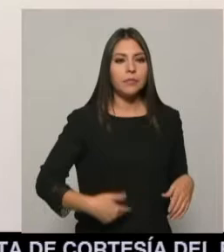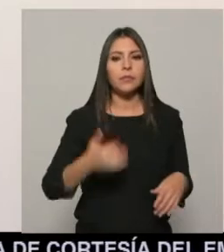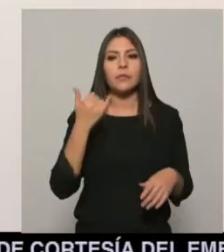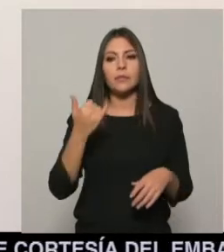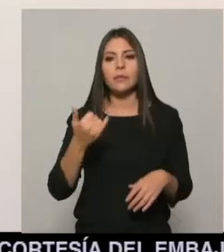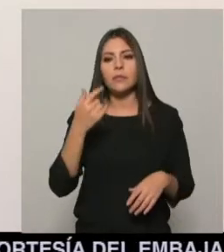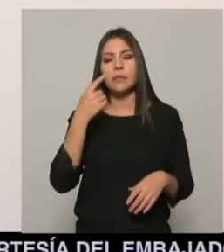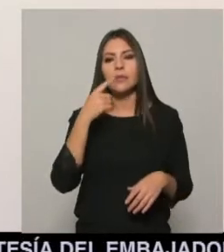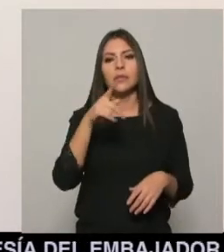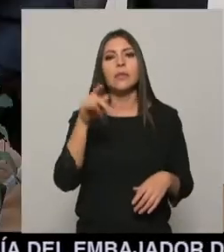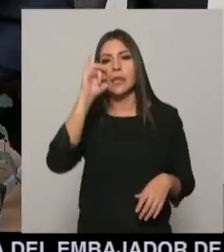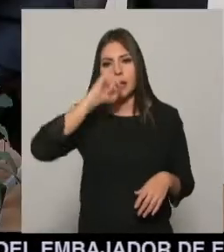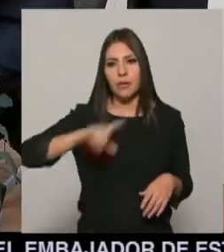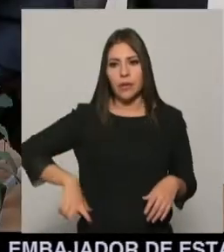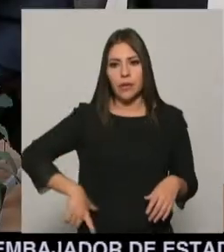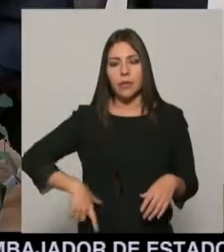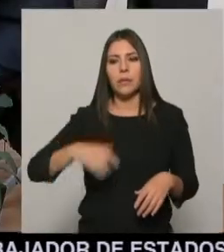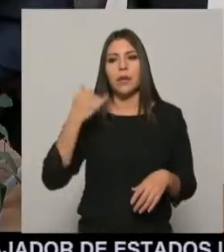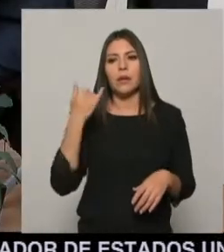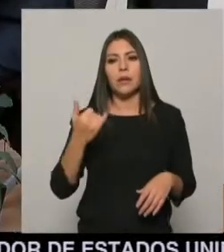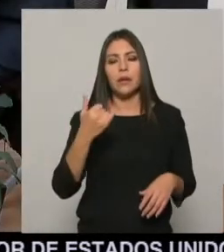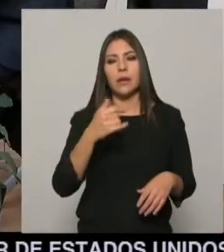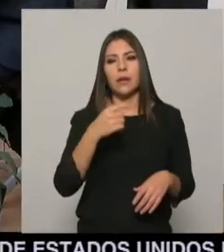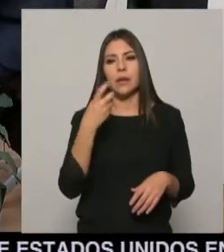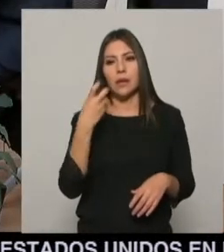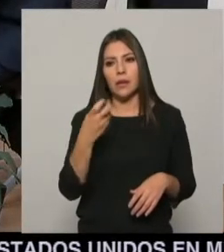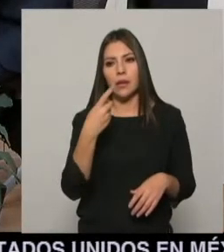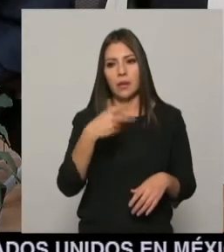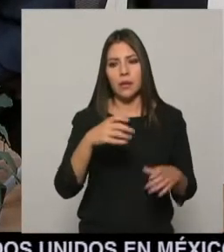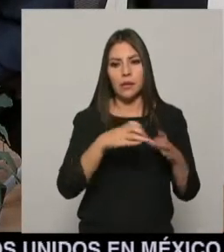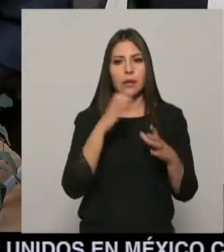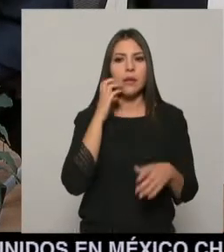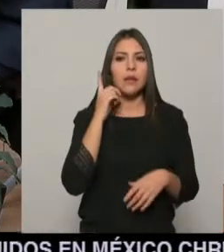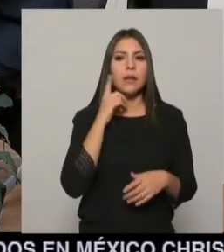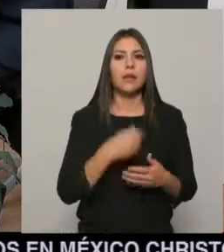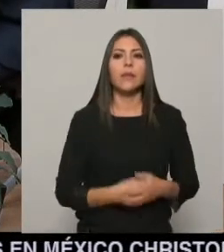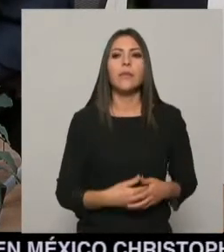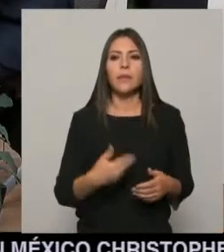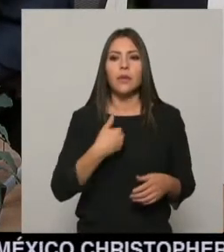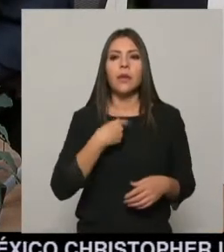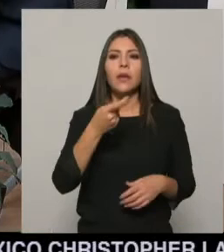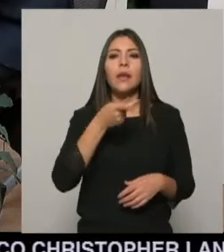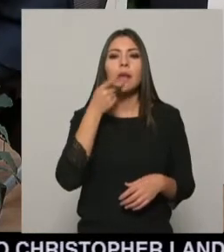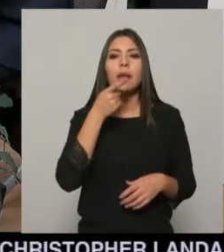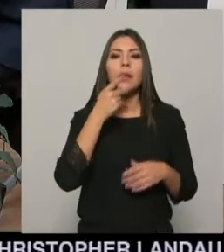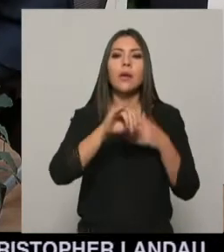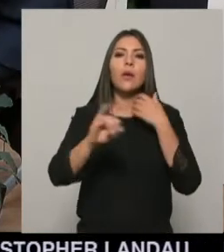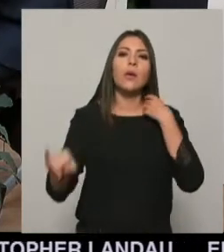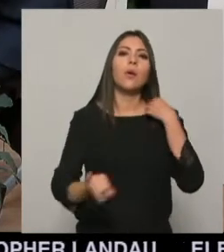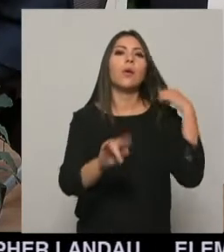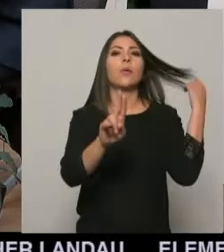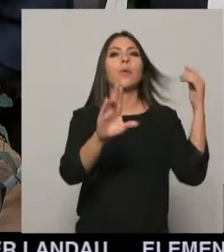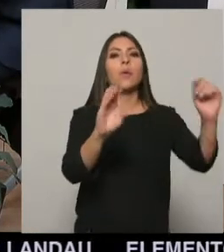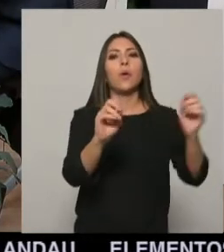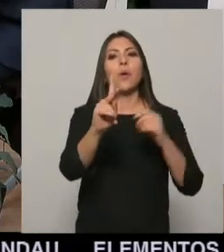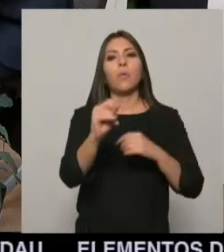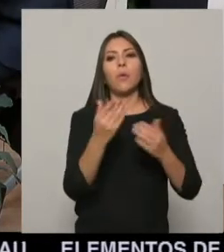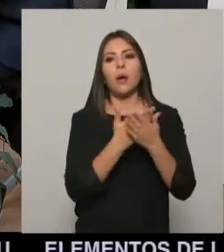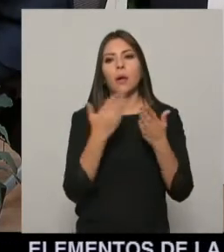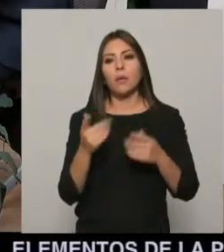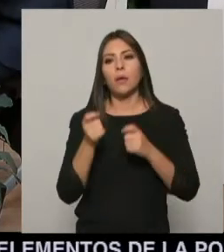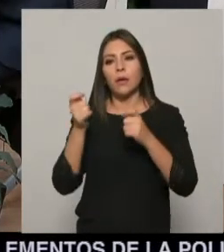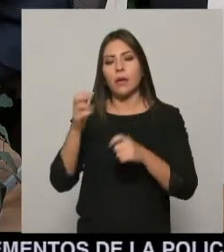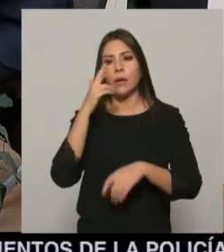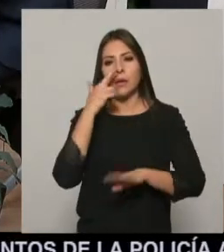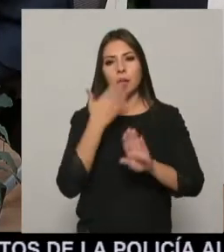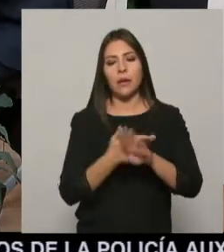Yo me refería a la Jucopo, diputado. Sí. Este año le toca al PAN. Yo por eso hablaba también de que la mesa directiva tendría, antes de